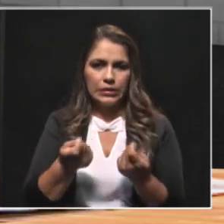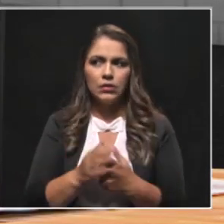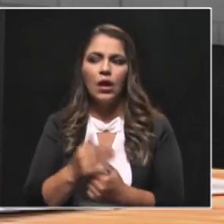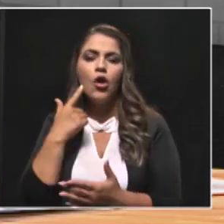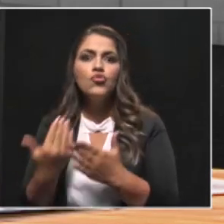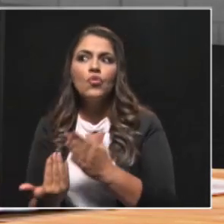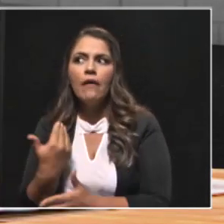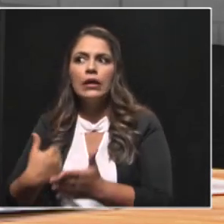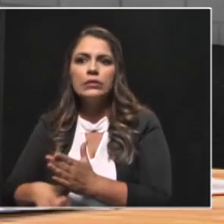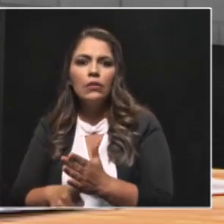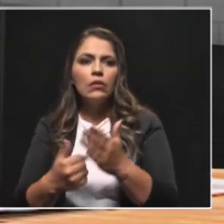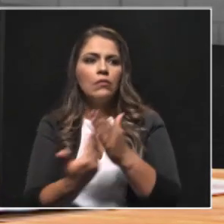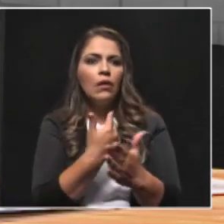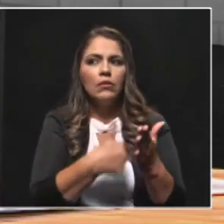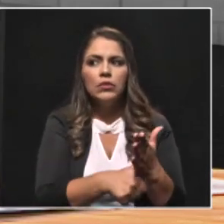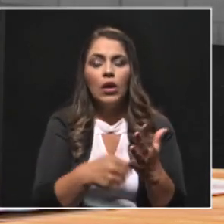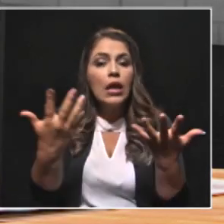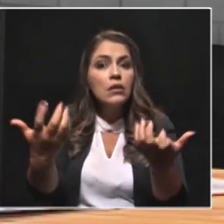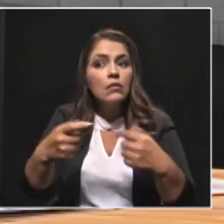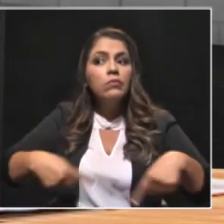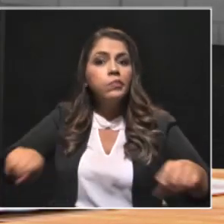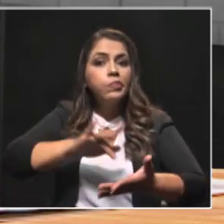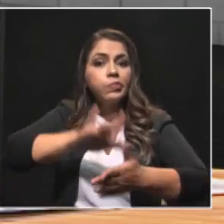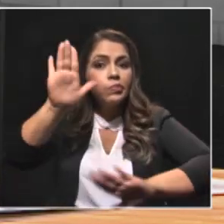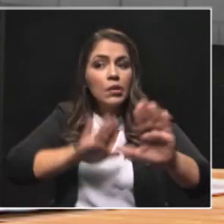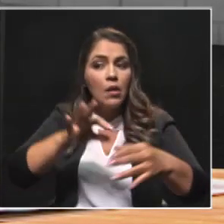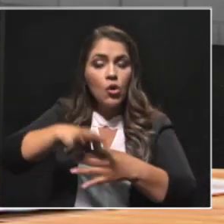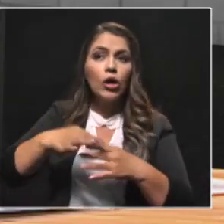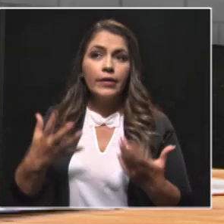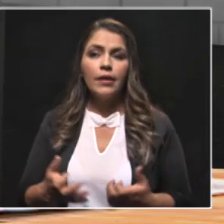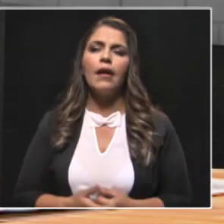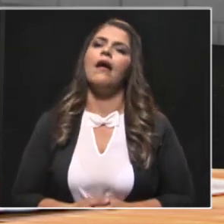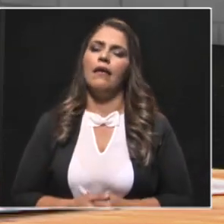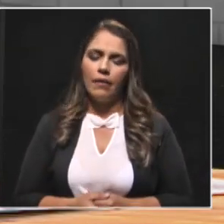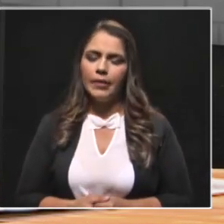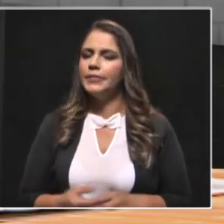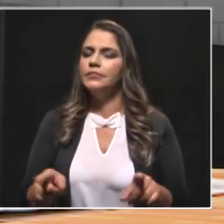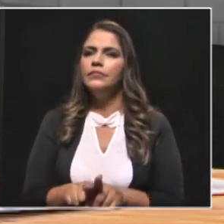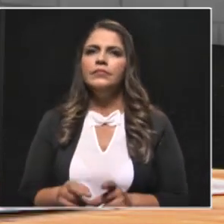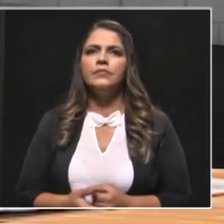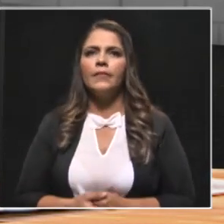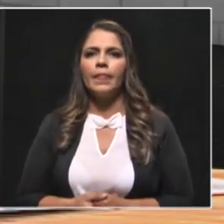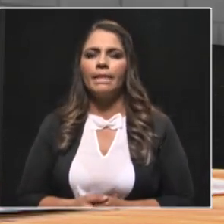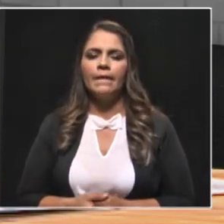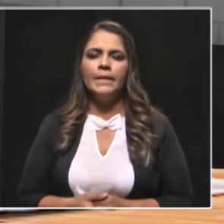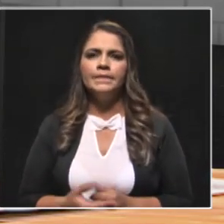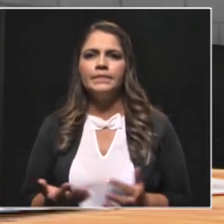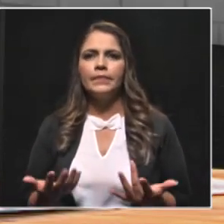nuevos cedulados que quieren participar y quieren votar, pues también nos va a dar elementos porque puede ser un